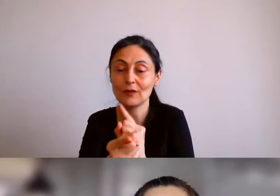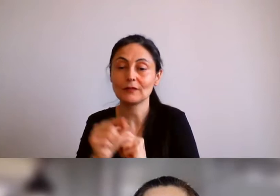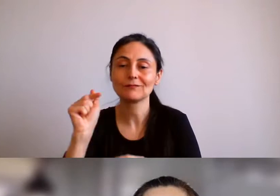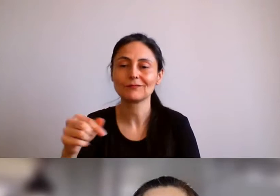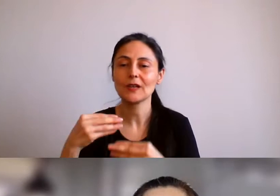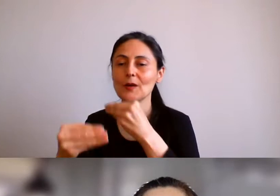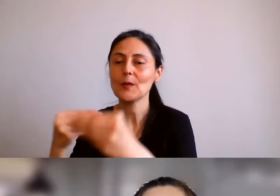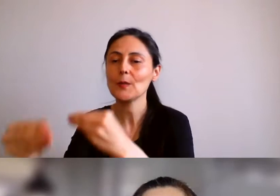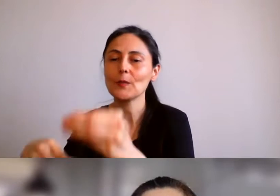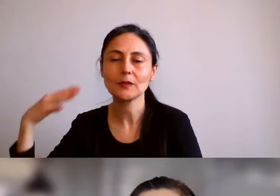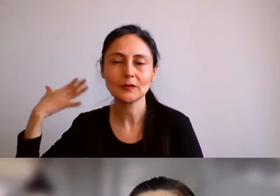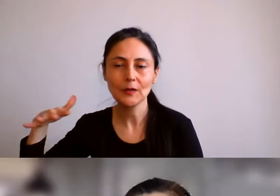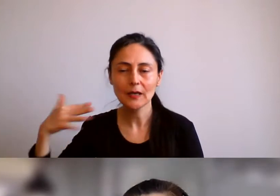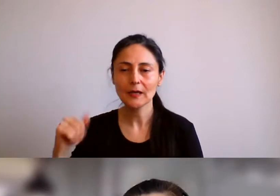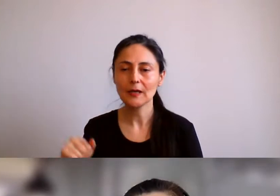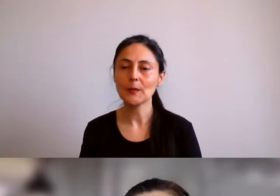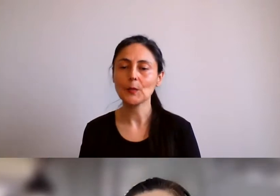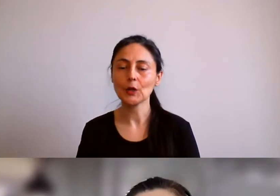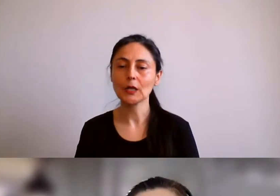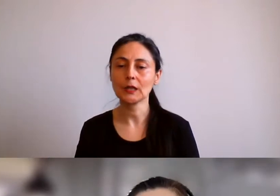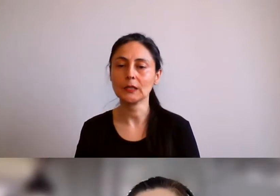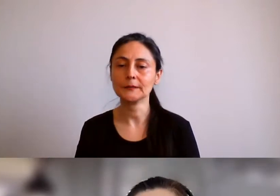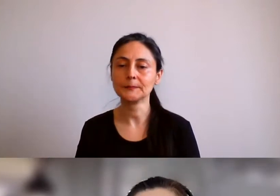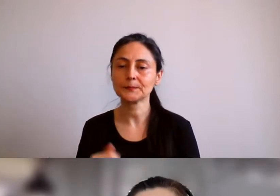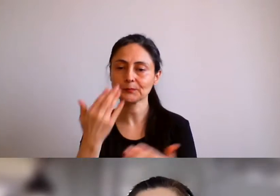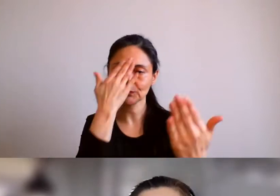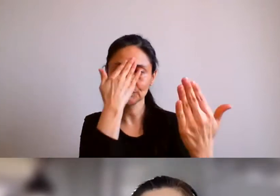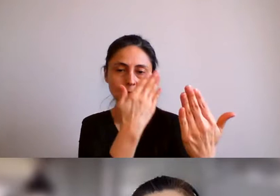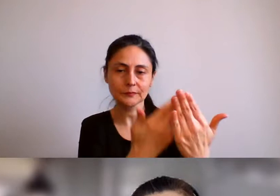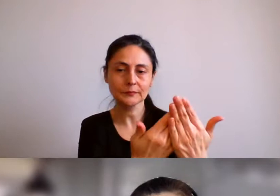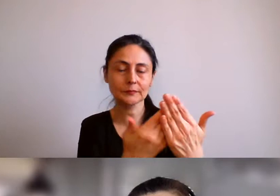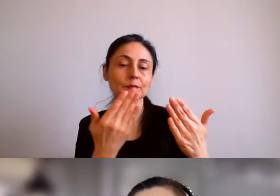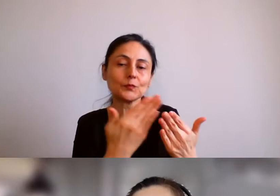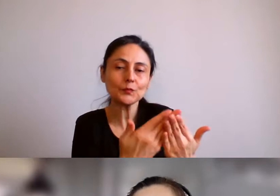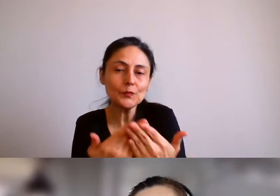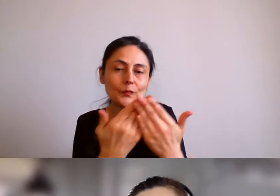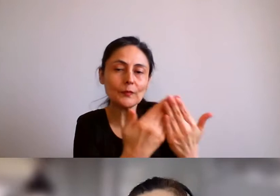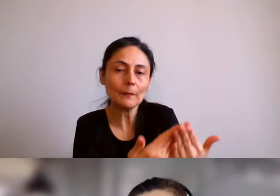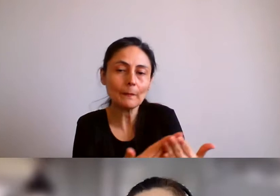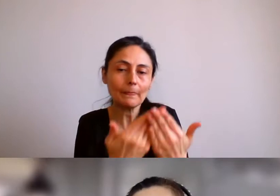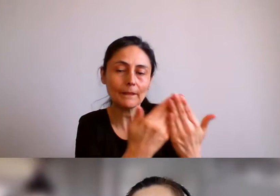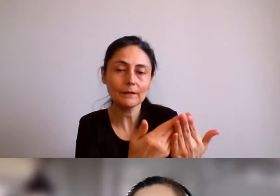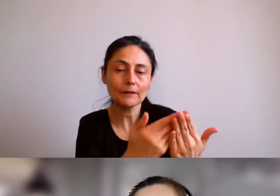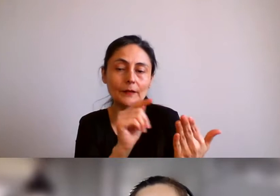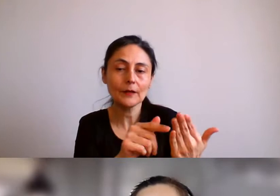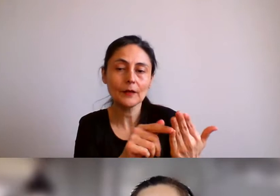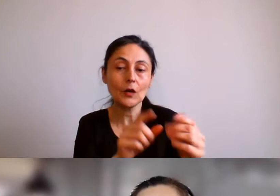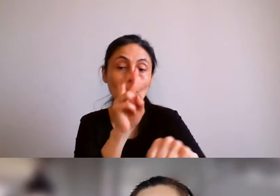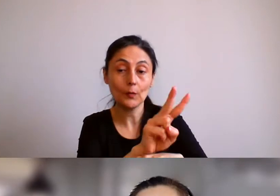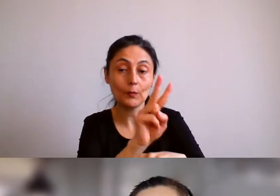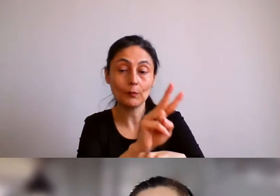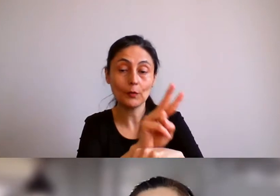es cómo enfrentamos desde el proceso formativo, cómo en el fondo integramos como estudiantes, como académicos,